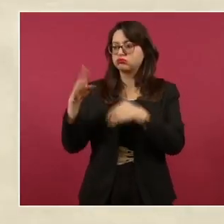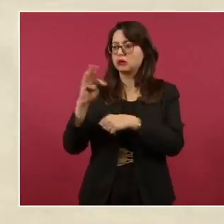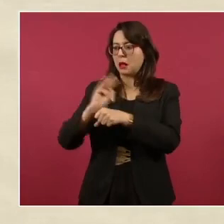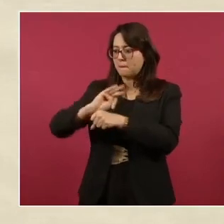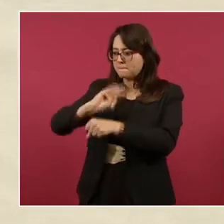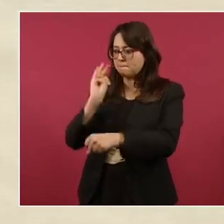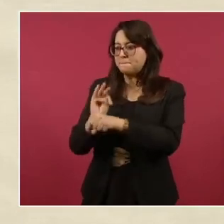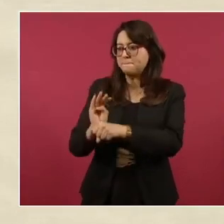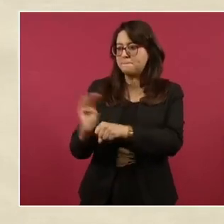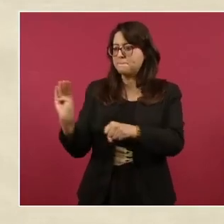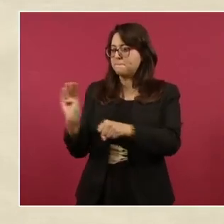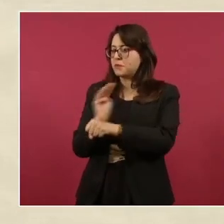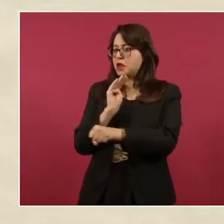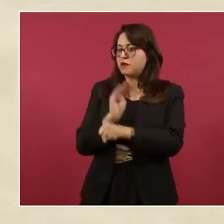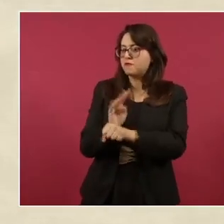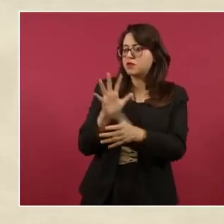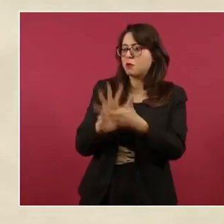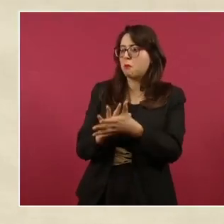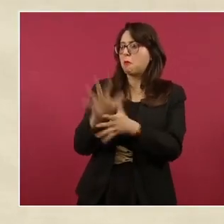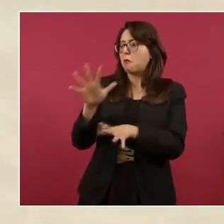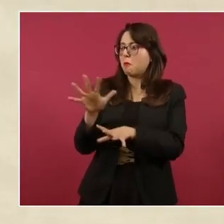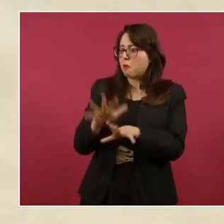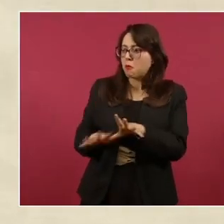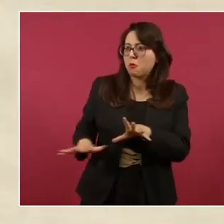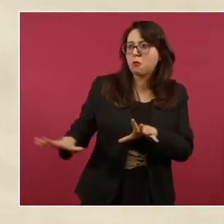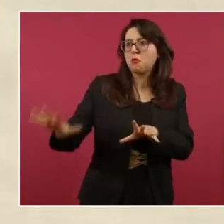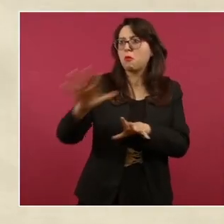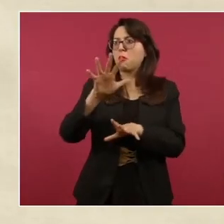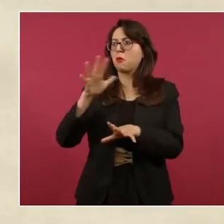pueblo y del dominio de la nación.